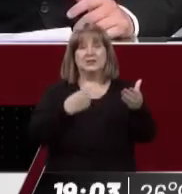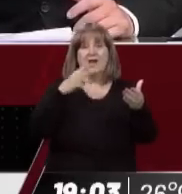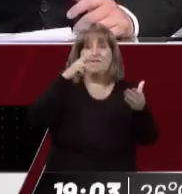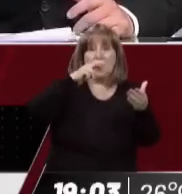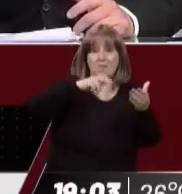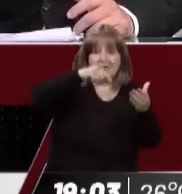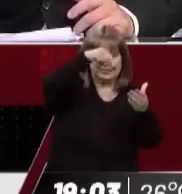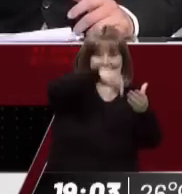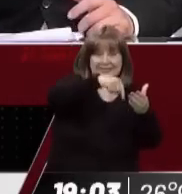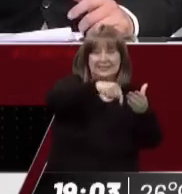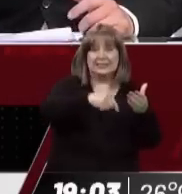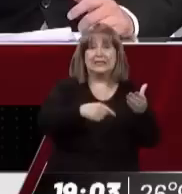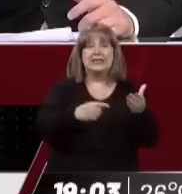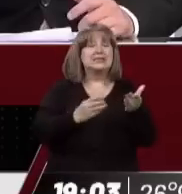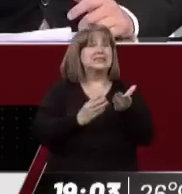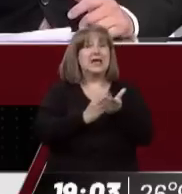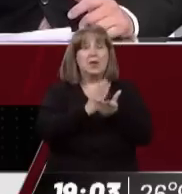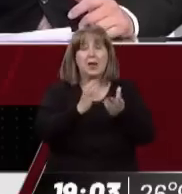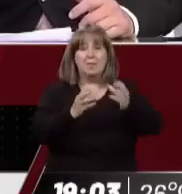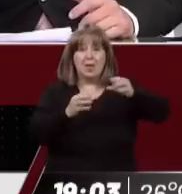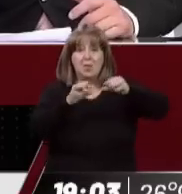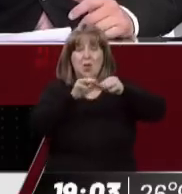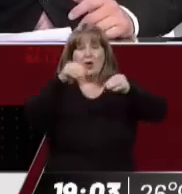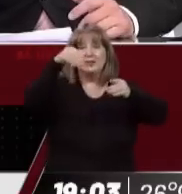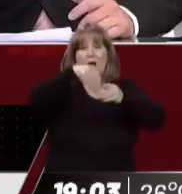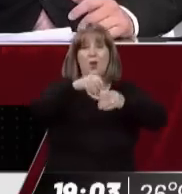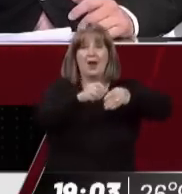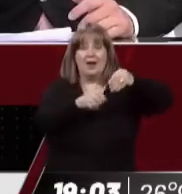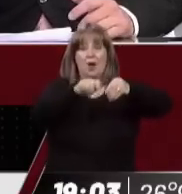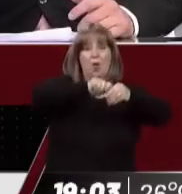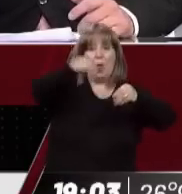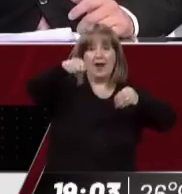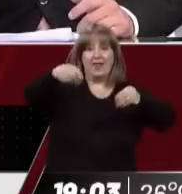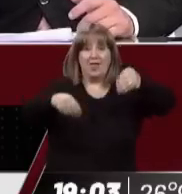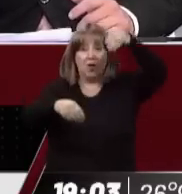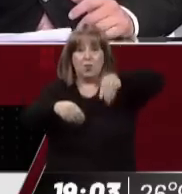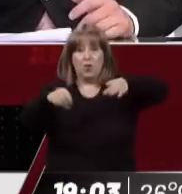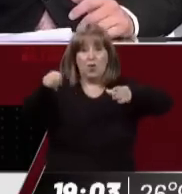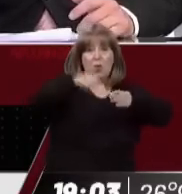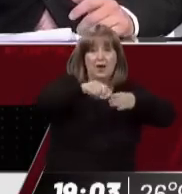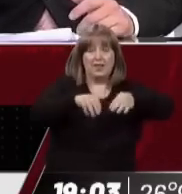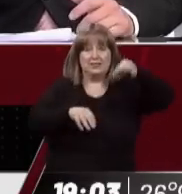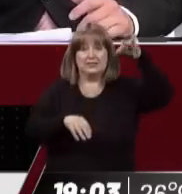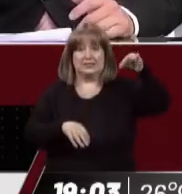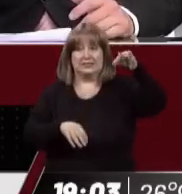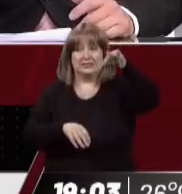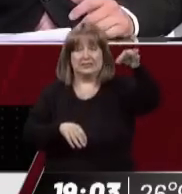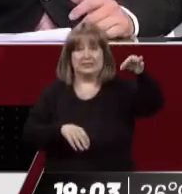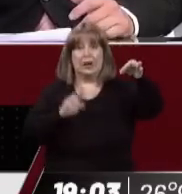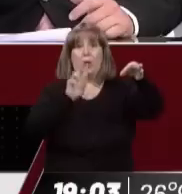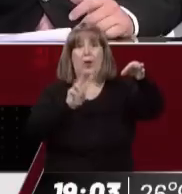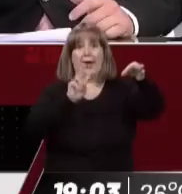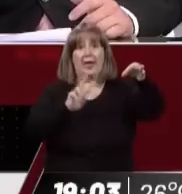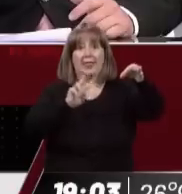es por eso que siempre se envían a peritar los celulares justamente esa información bueno en este caso